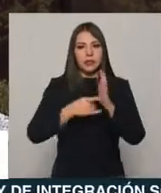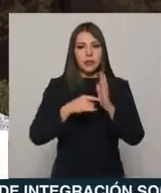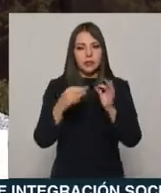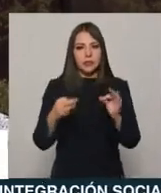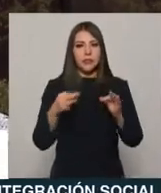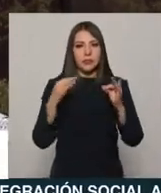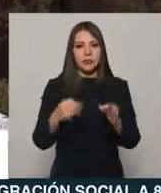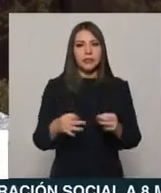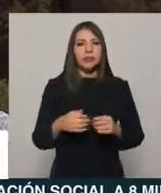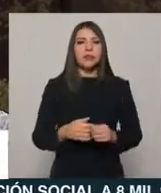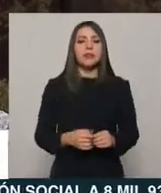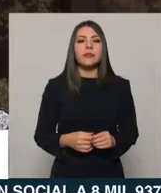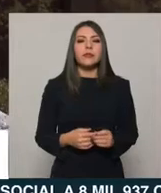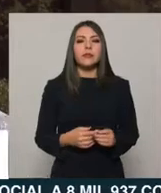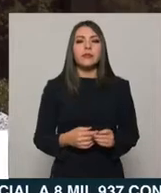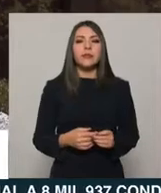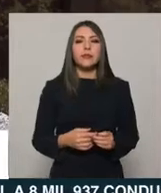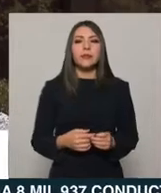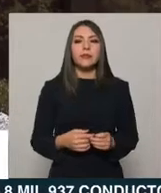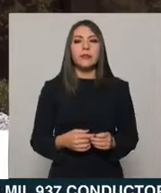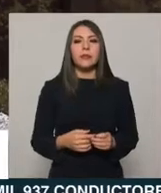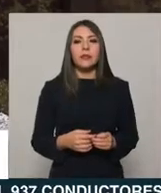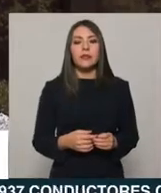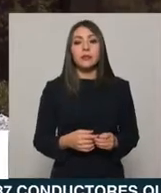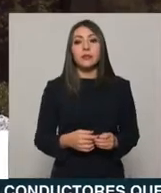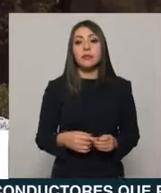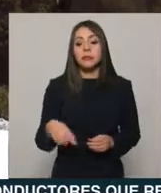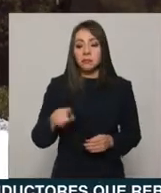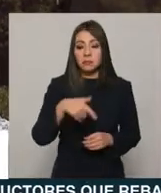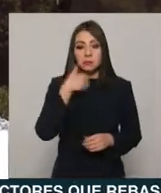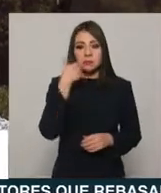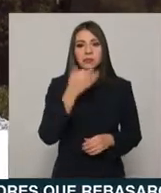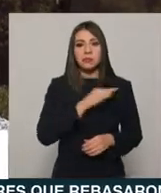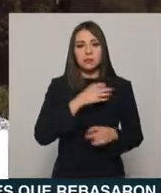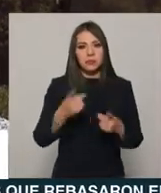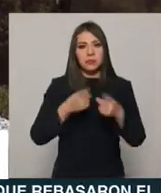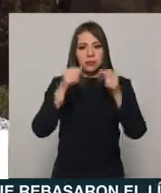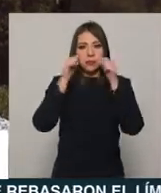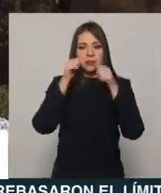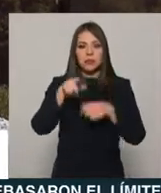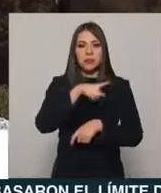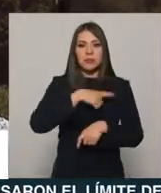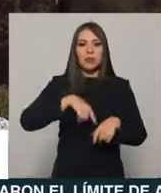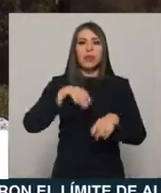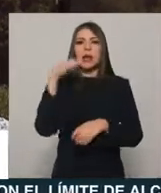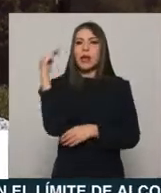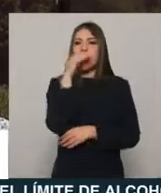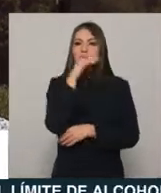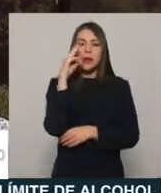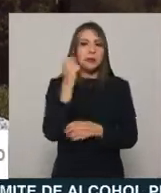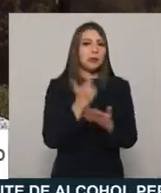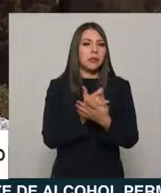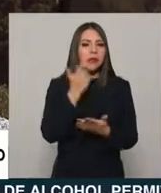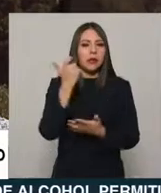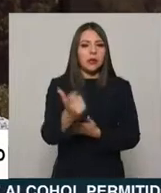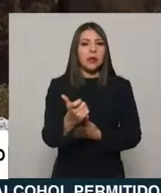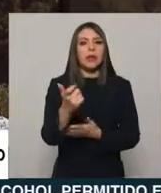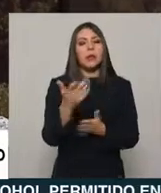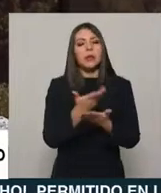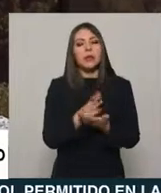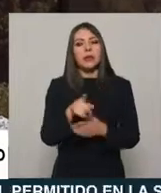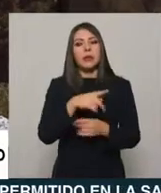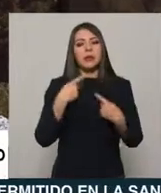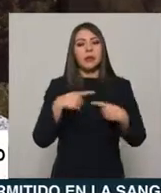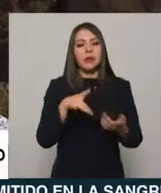oficial, y en el momento en que quieran estamos para servirles. Recuerden, nuestro servicio es gratuito, pero también están los